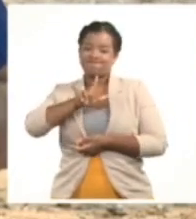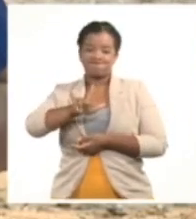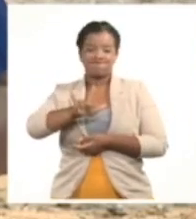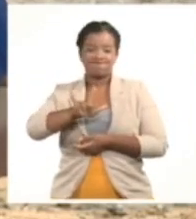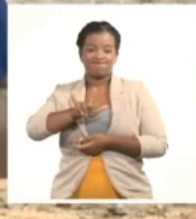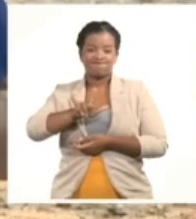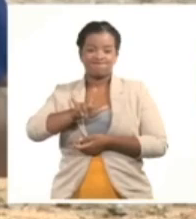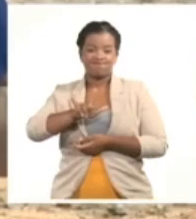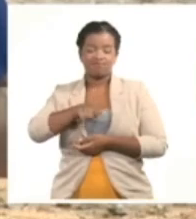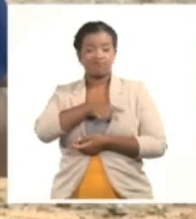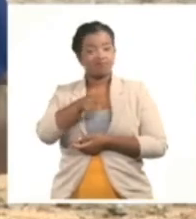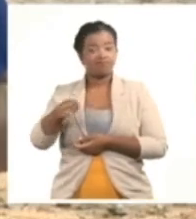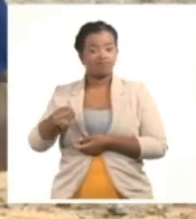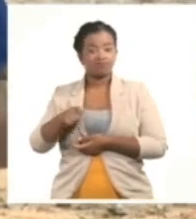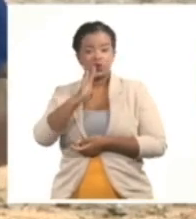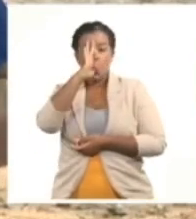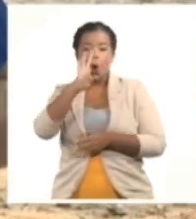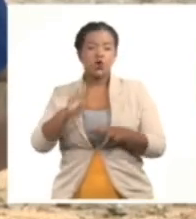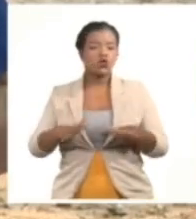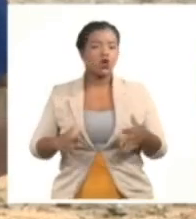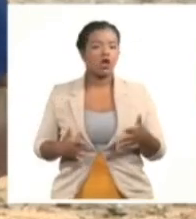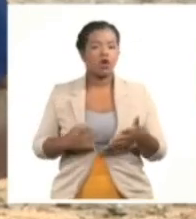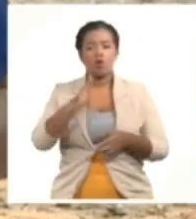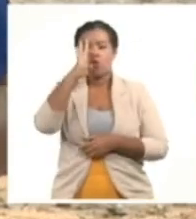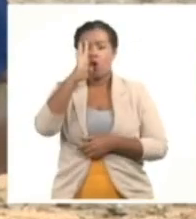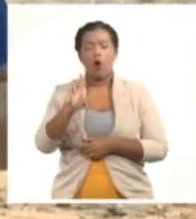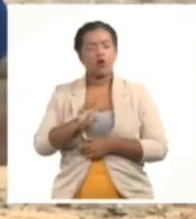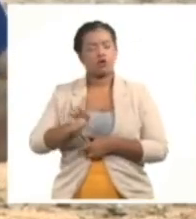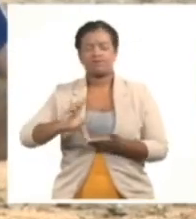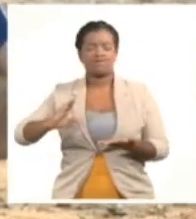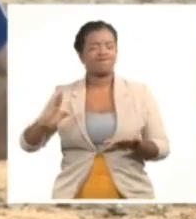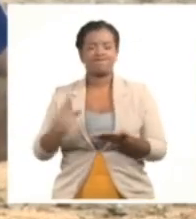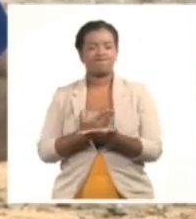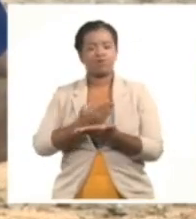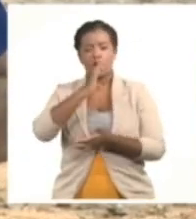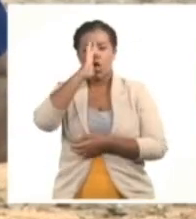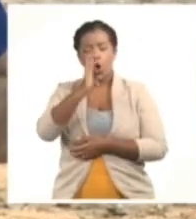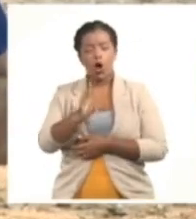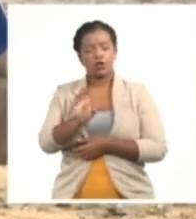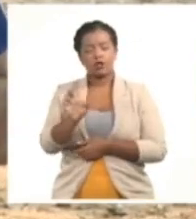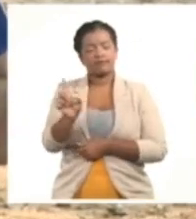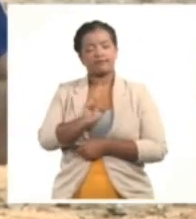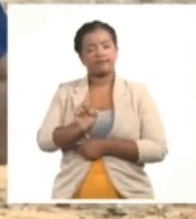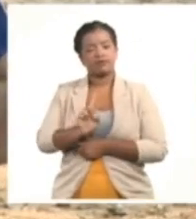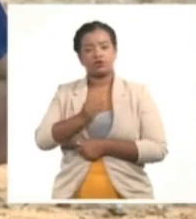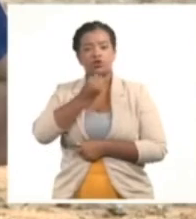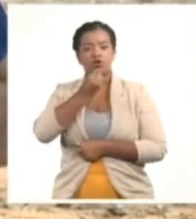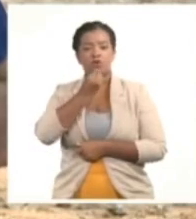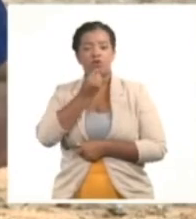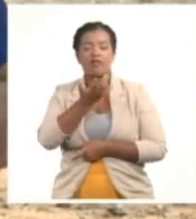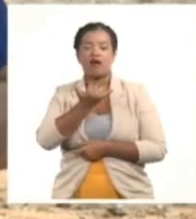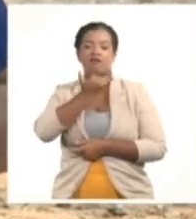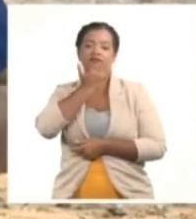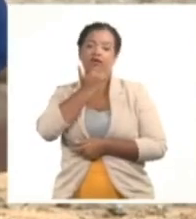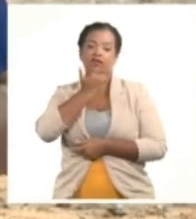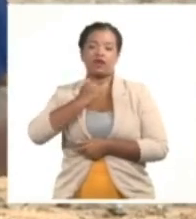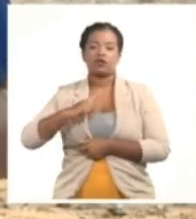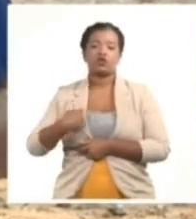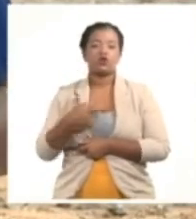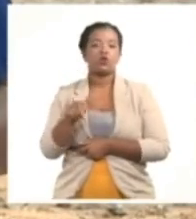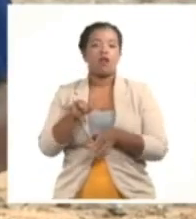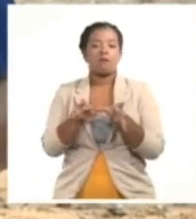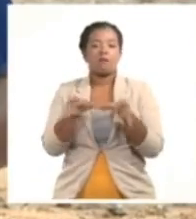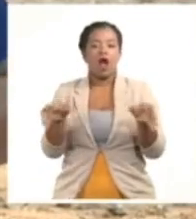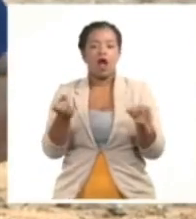y lo que odiamos pero por lo tanto con el odio fracturando con